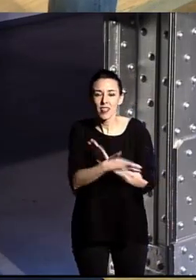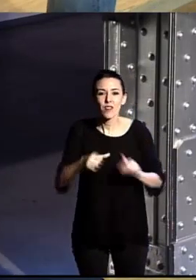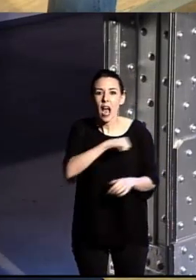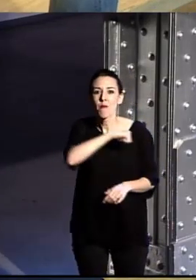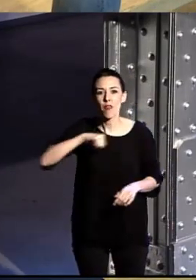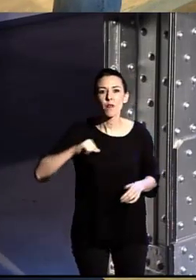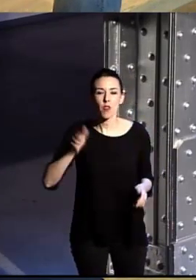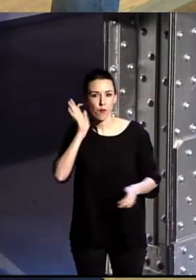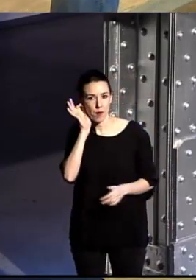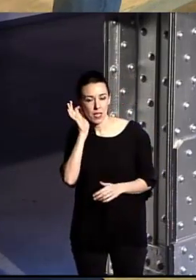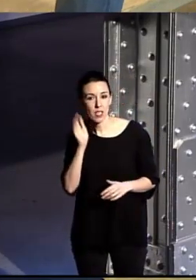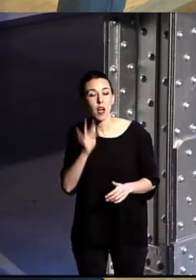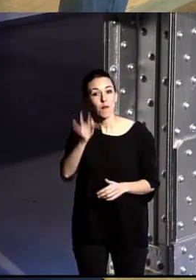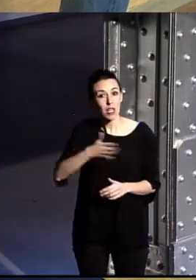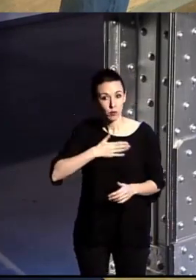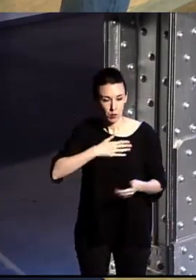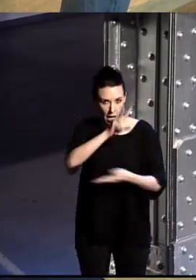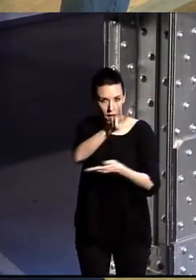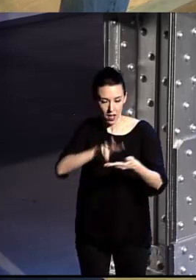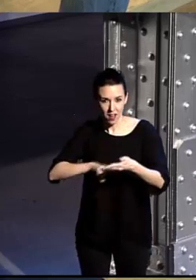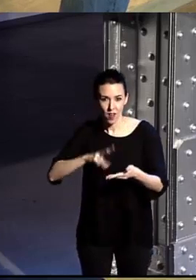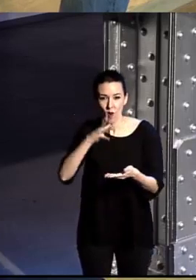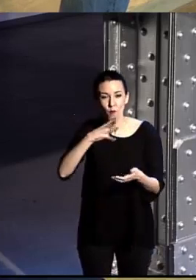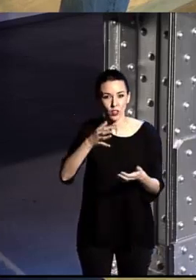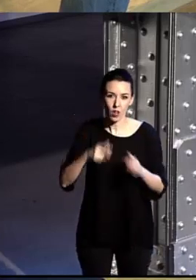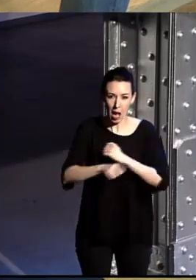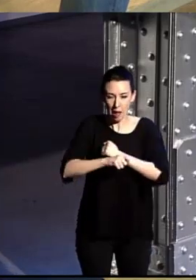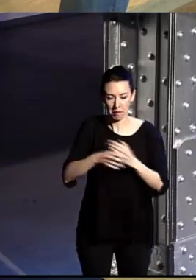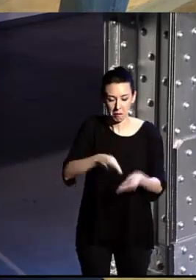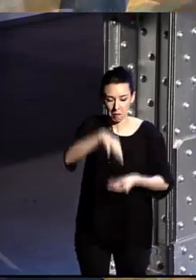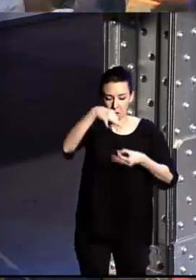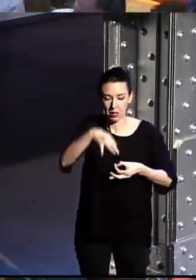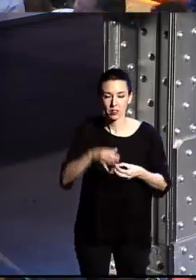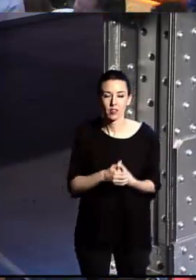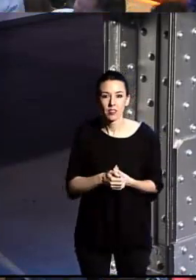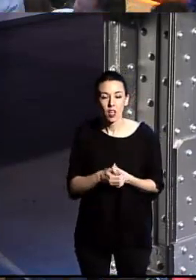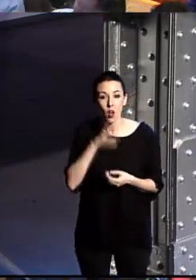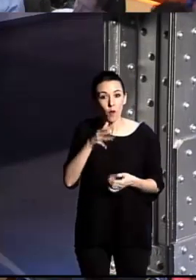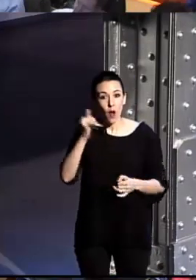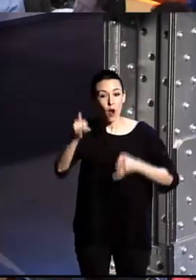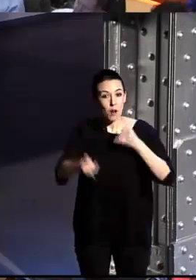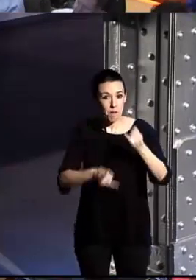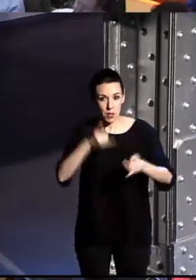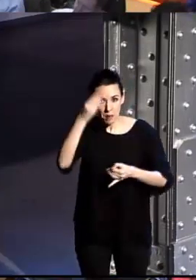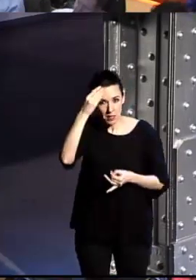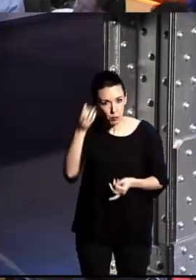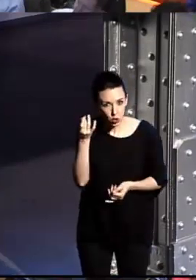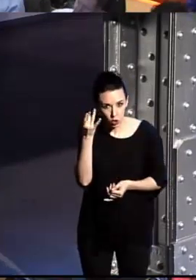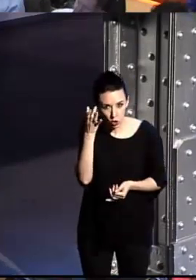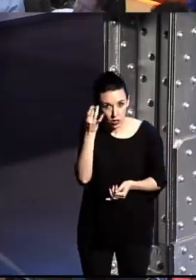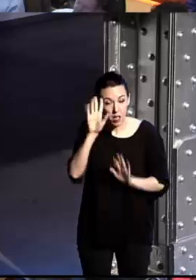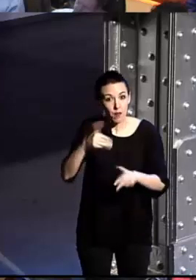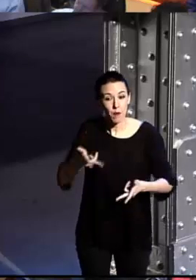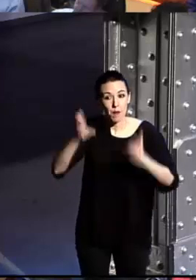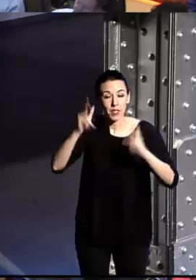Que de hecho las propias, y os lo voy a leer, os he traído una chuletilla, porque la bici, me parece una tontería, pero al final